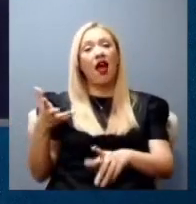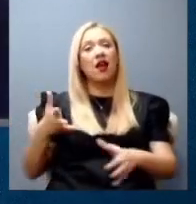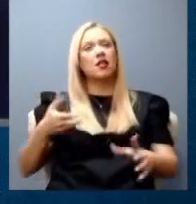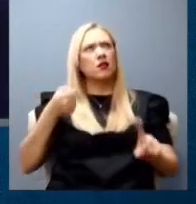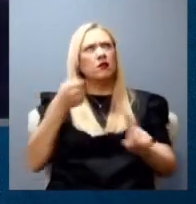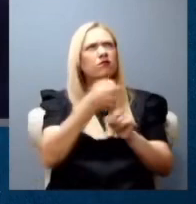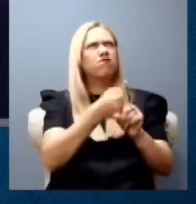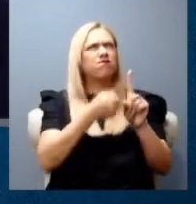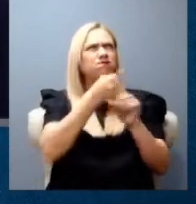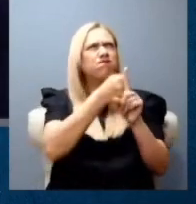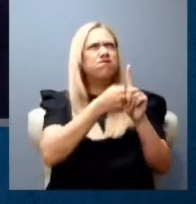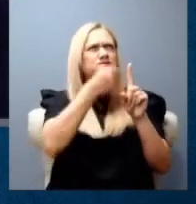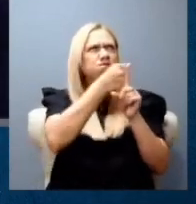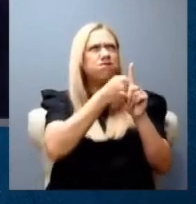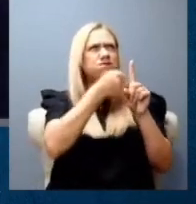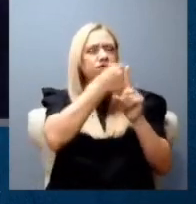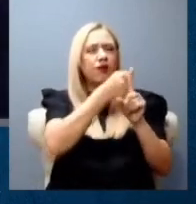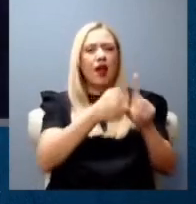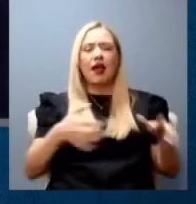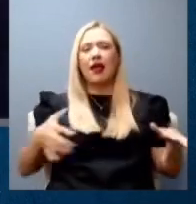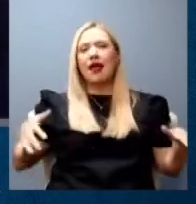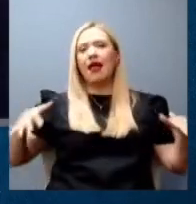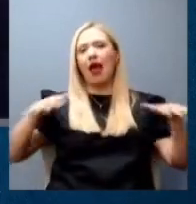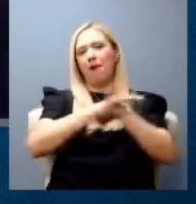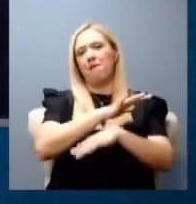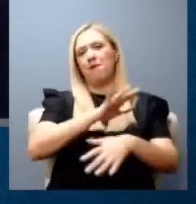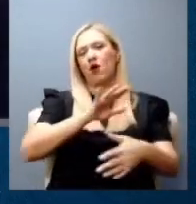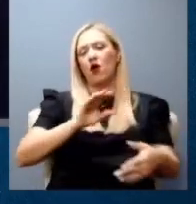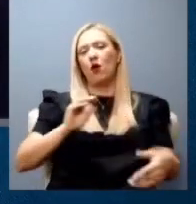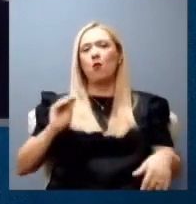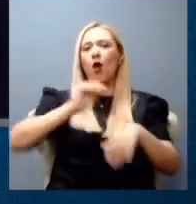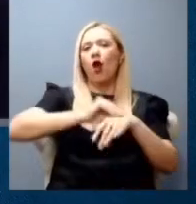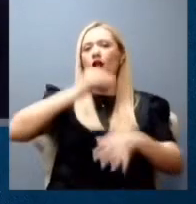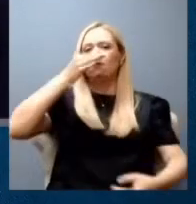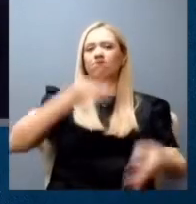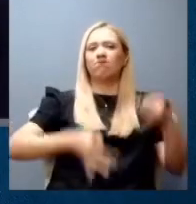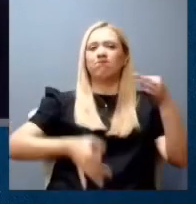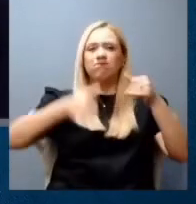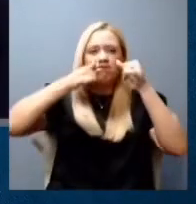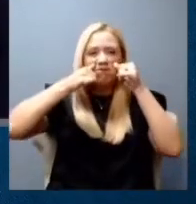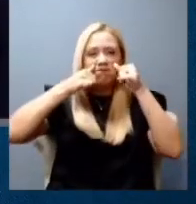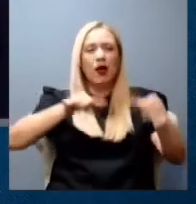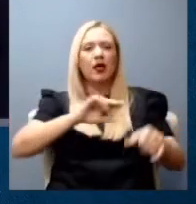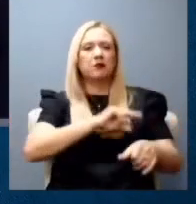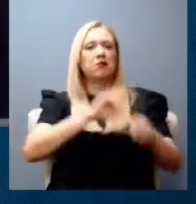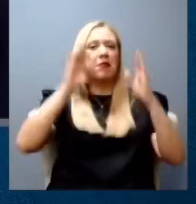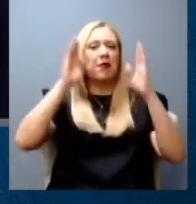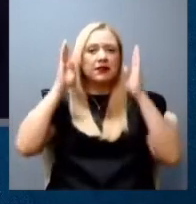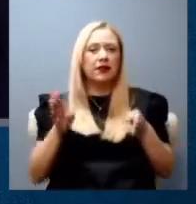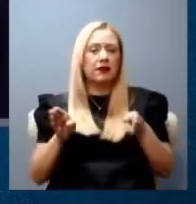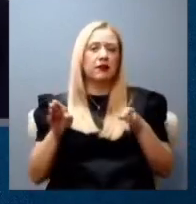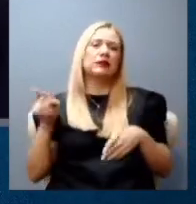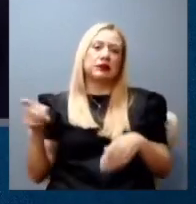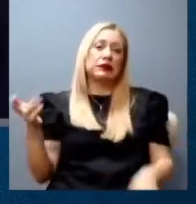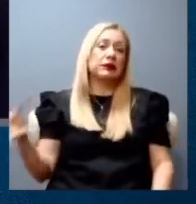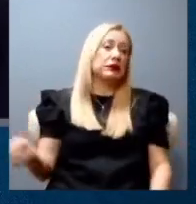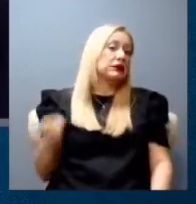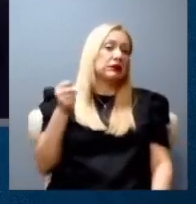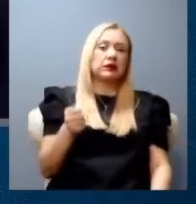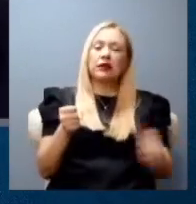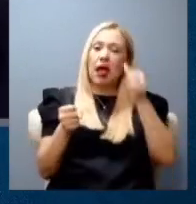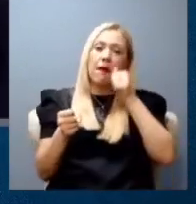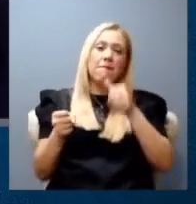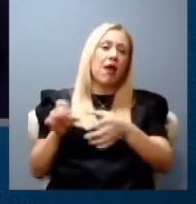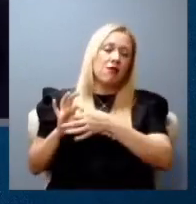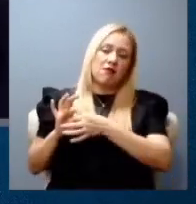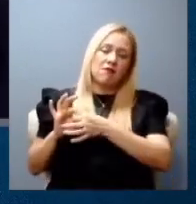la transicionalidad. Entonces, se les debe de colocar como el eje principal, el eje central de todo tipo de proceso de